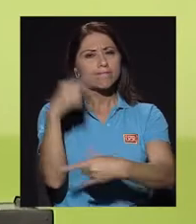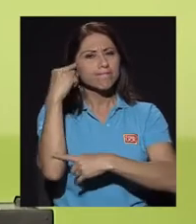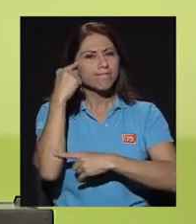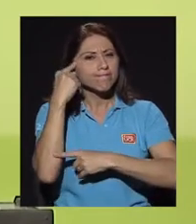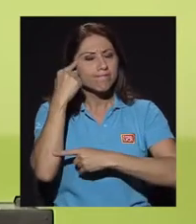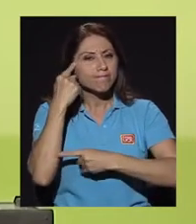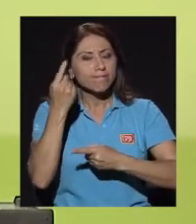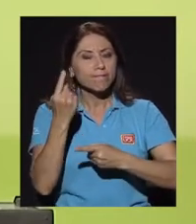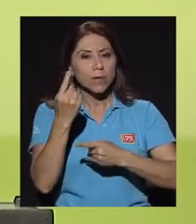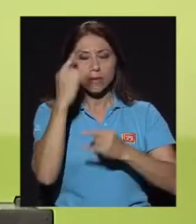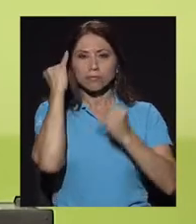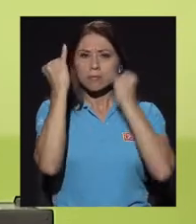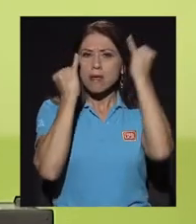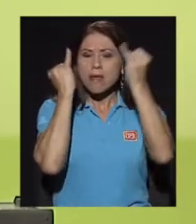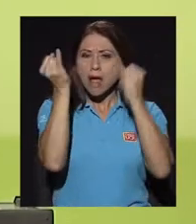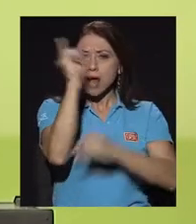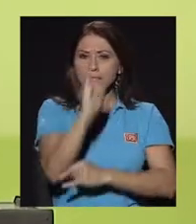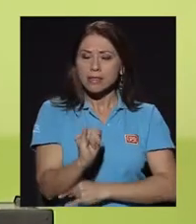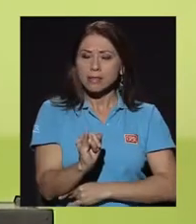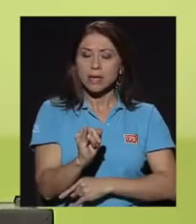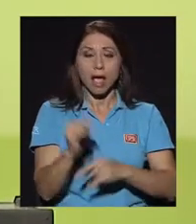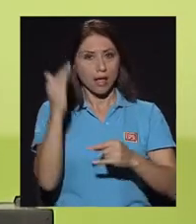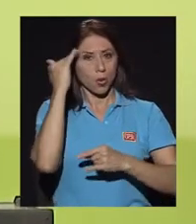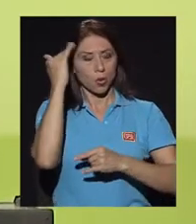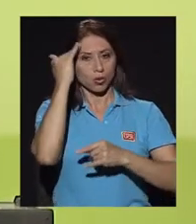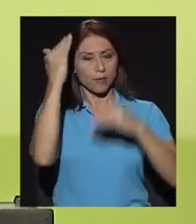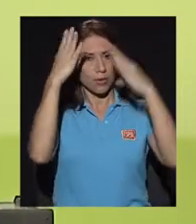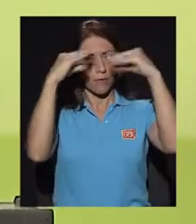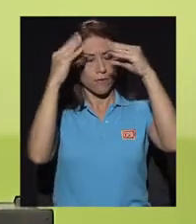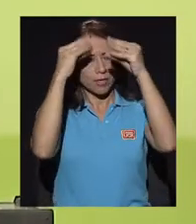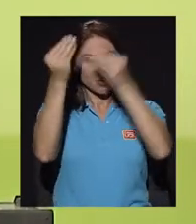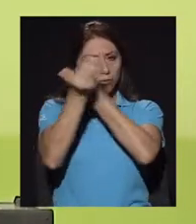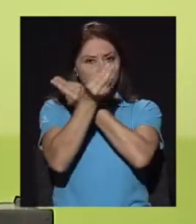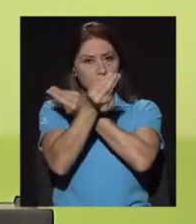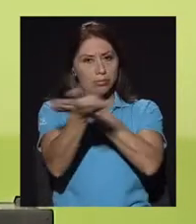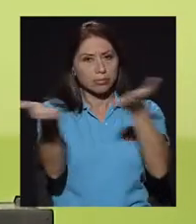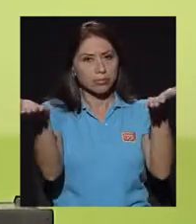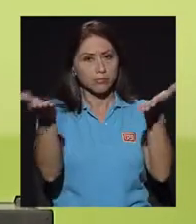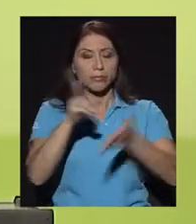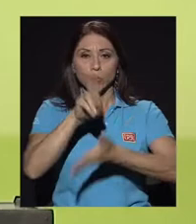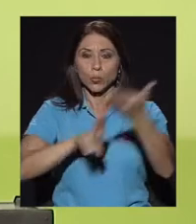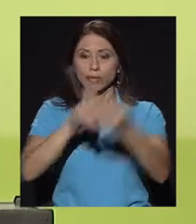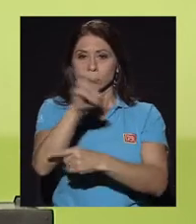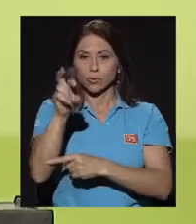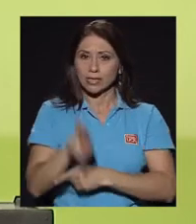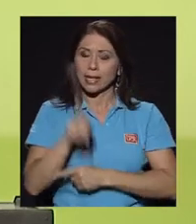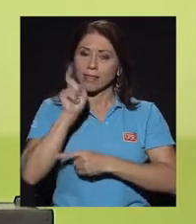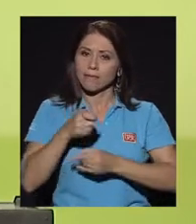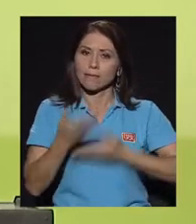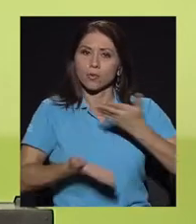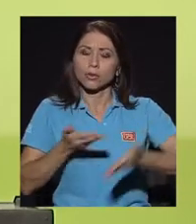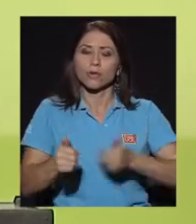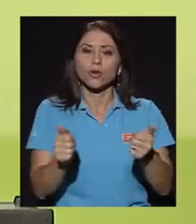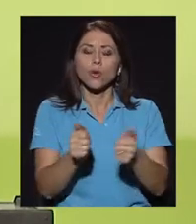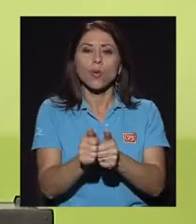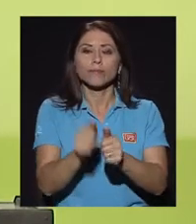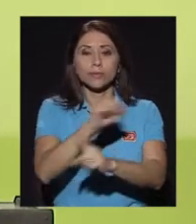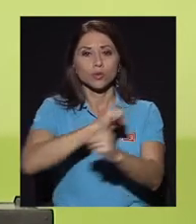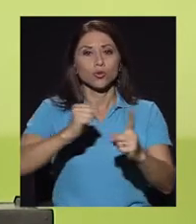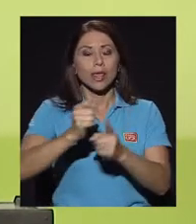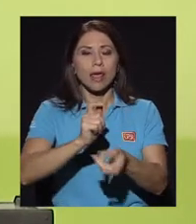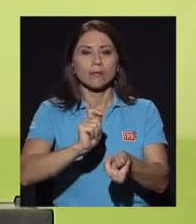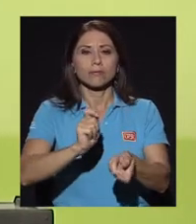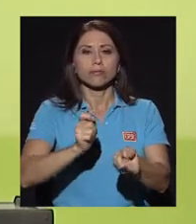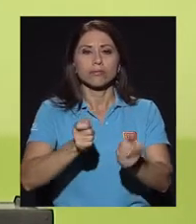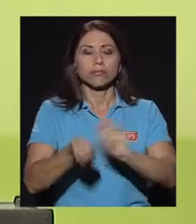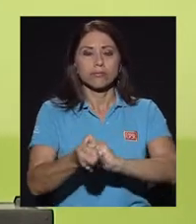meditación, a la creación artística y a la difusión del conocimiento. La Universidad de Costa Rica debe contribuir con las transformaciones que la